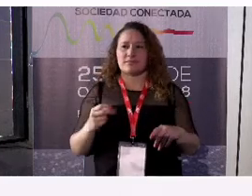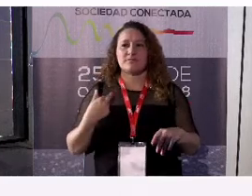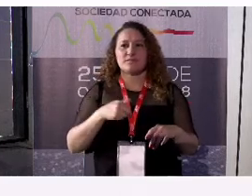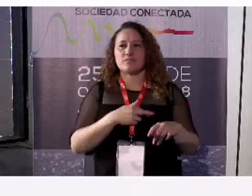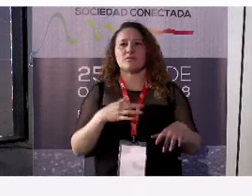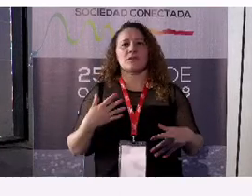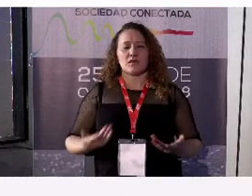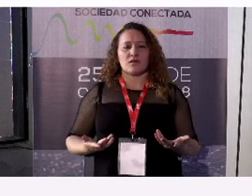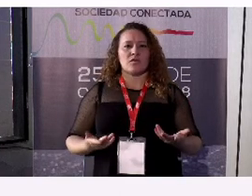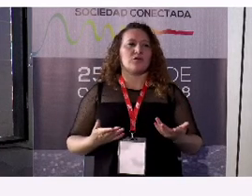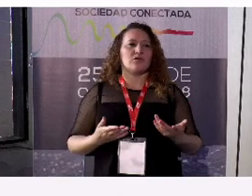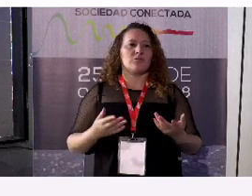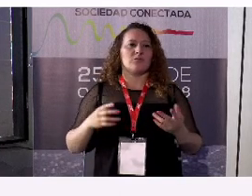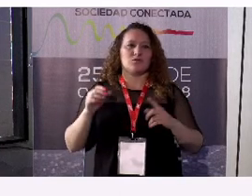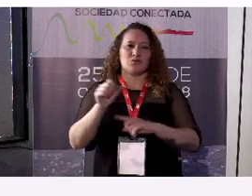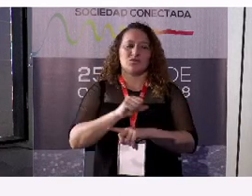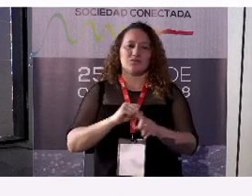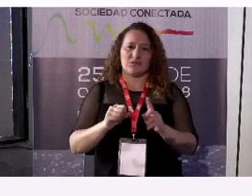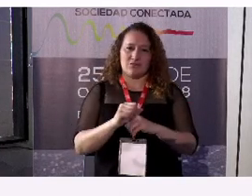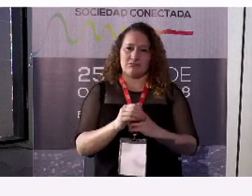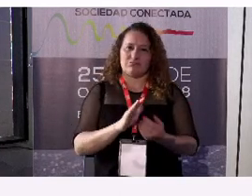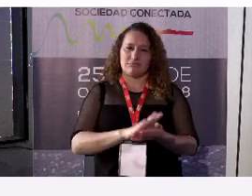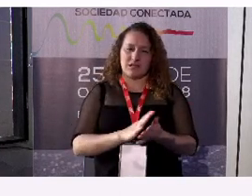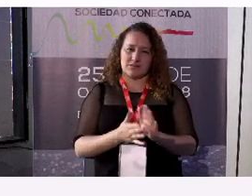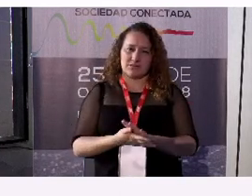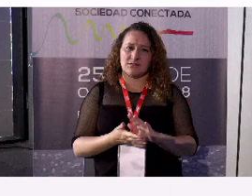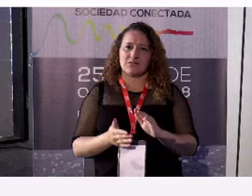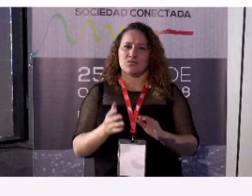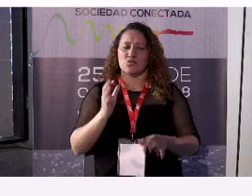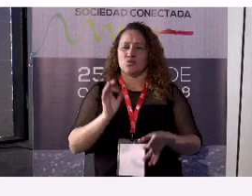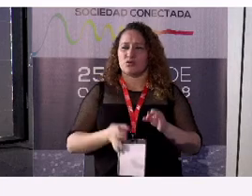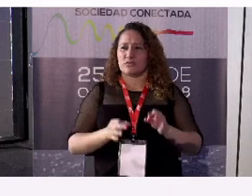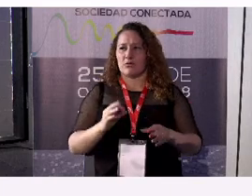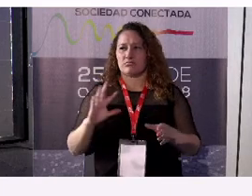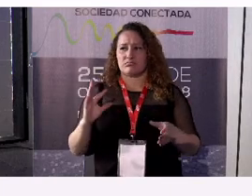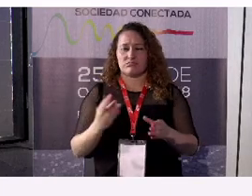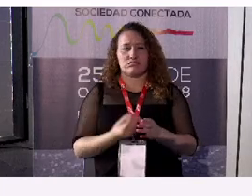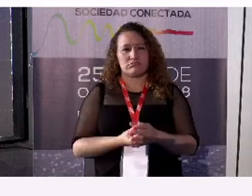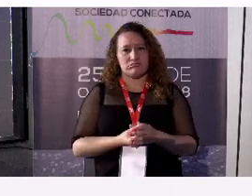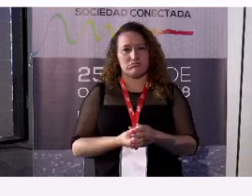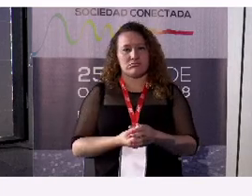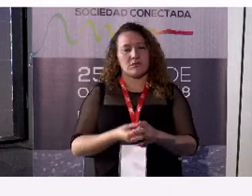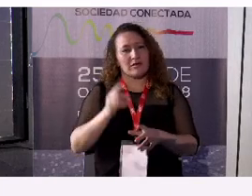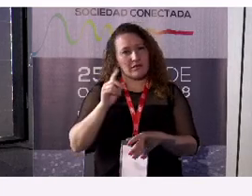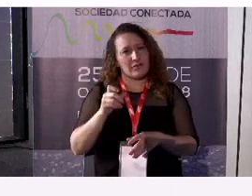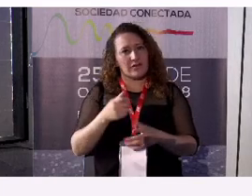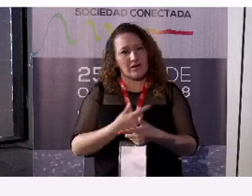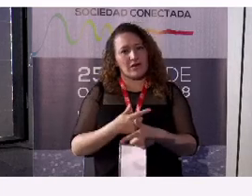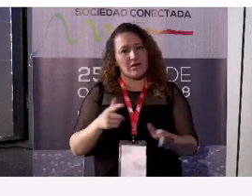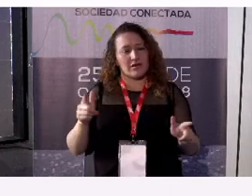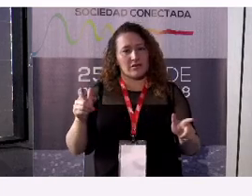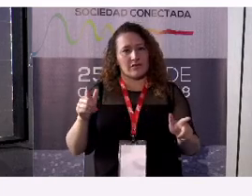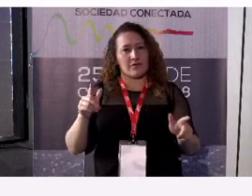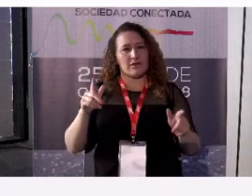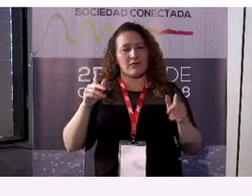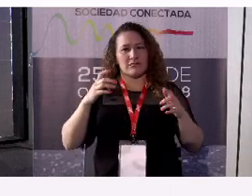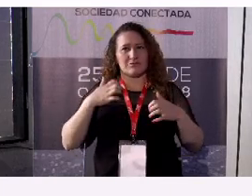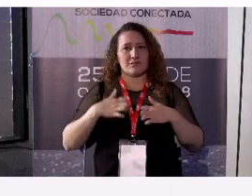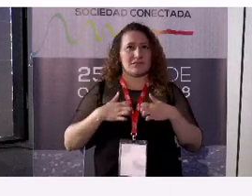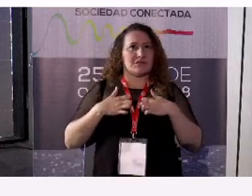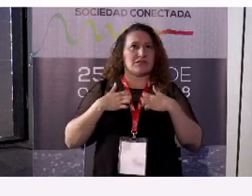sociedades pacíficas justas e inclusivas que estén libres del temor y la